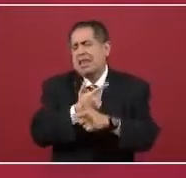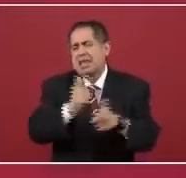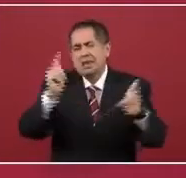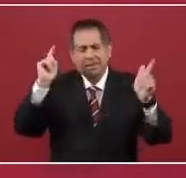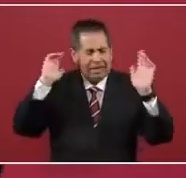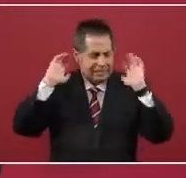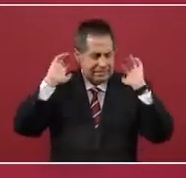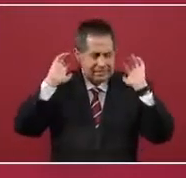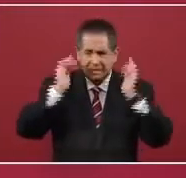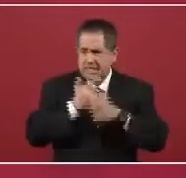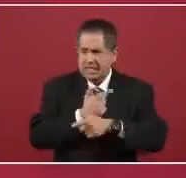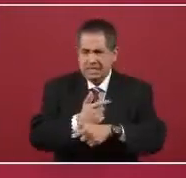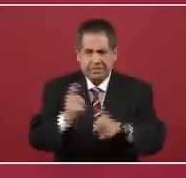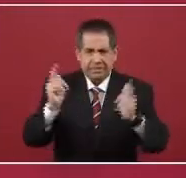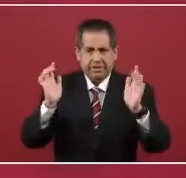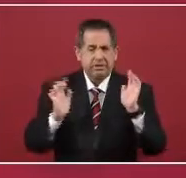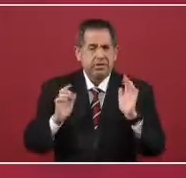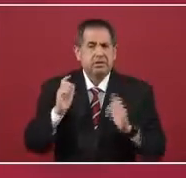todos,